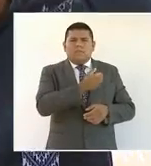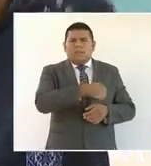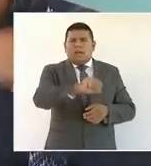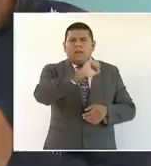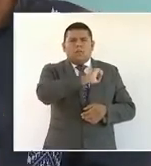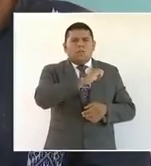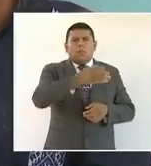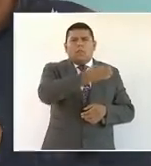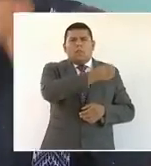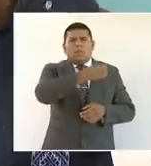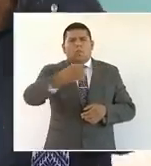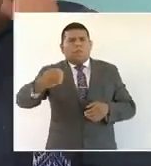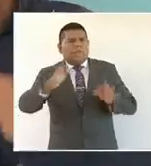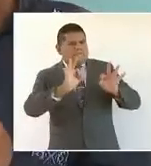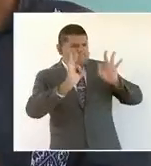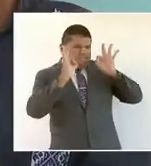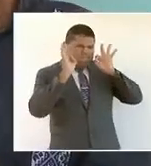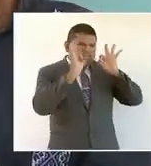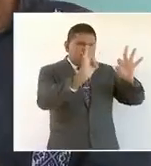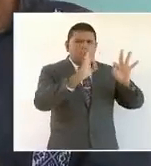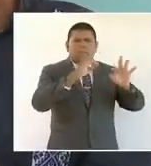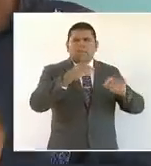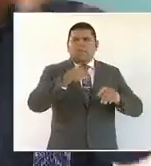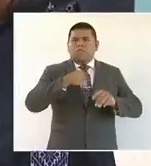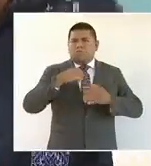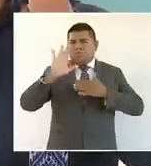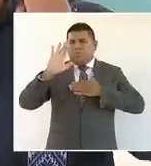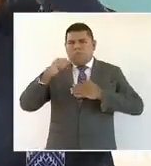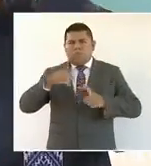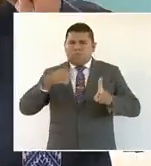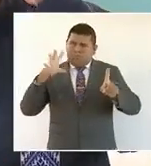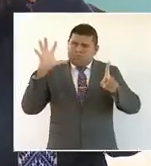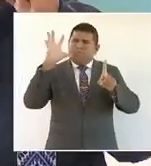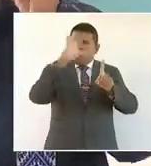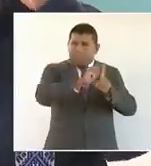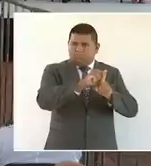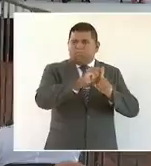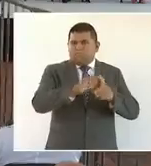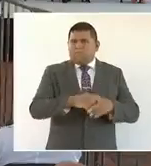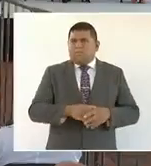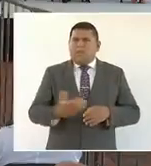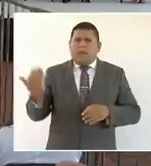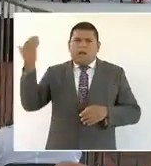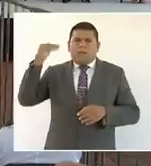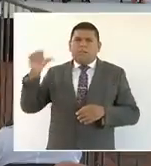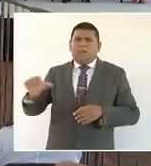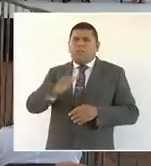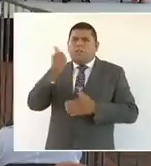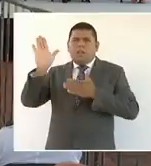Ese es mi compromiso y lo voy a cumplir, como he cumplido todos los compromisos.